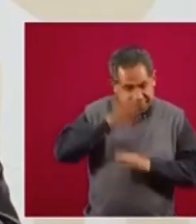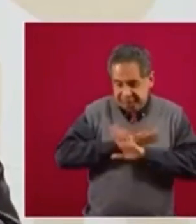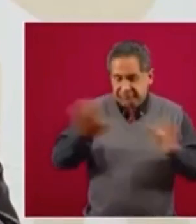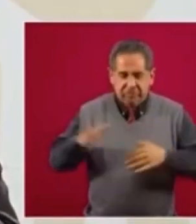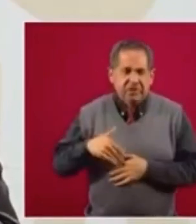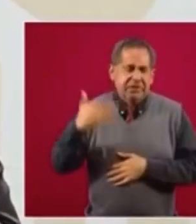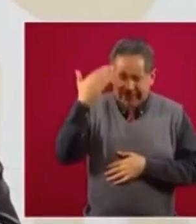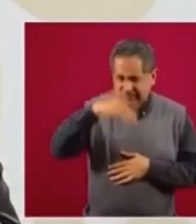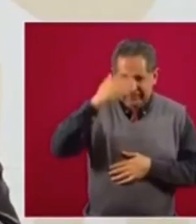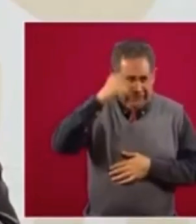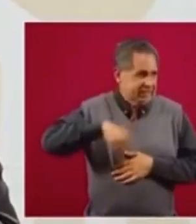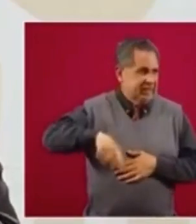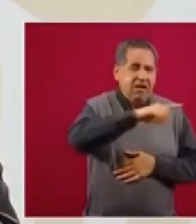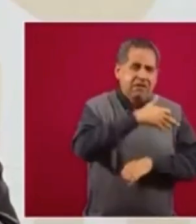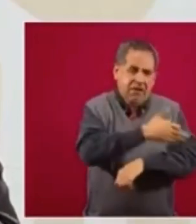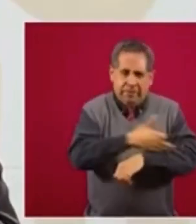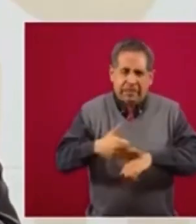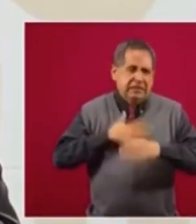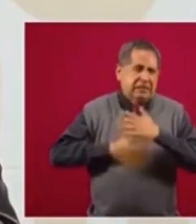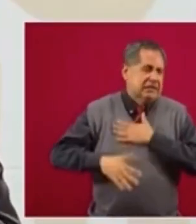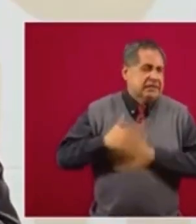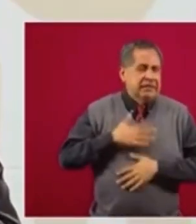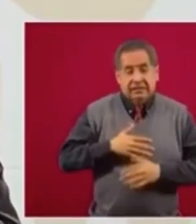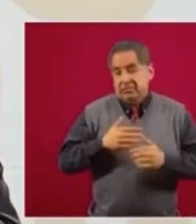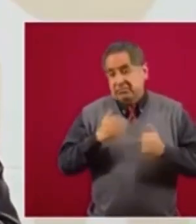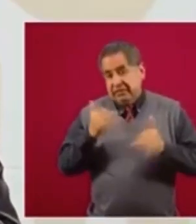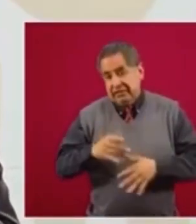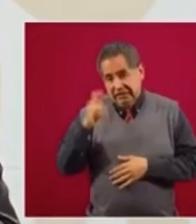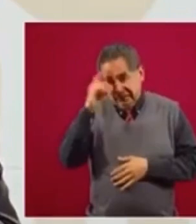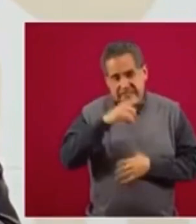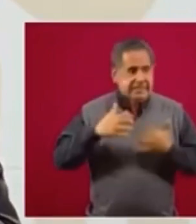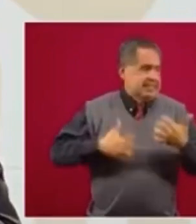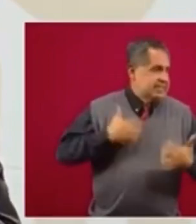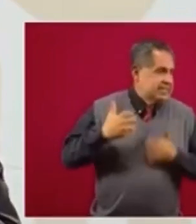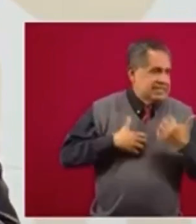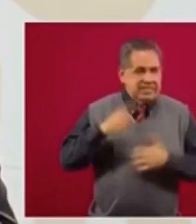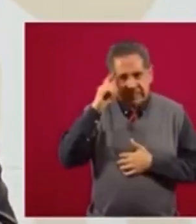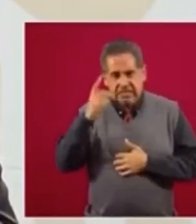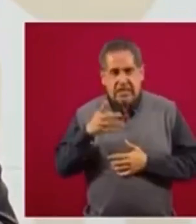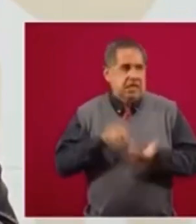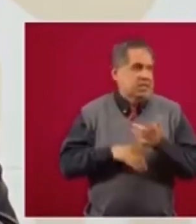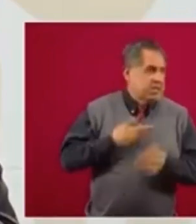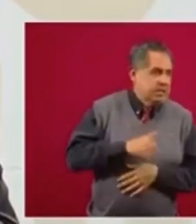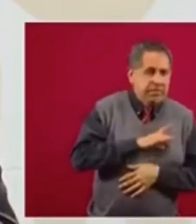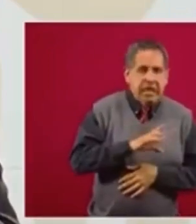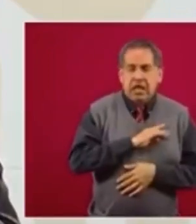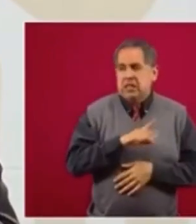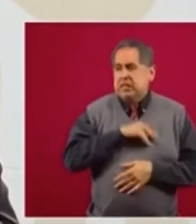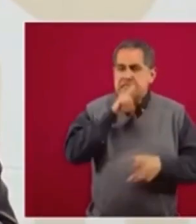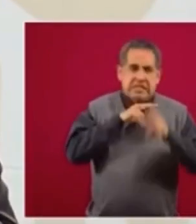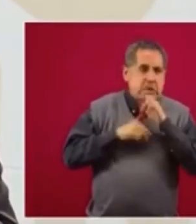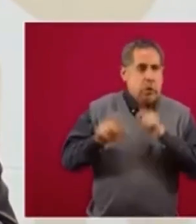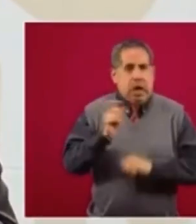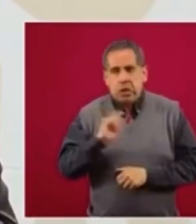que las familias pues están cansadas, que tienen enojo, que tienen miedo, que tienen ya